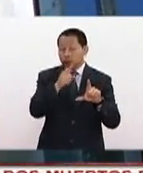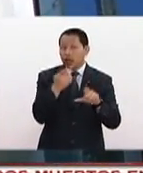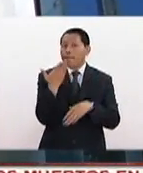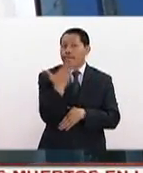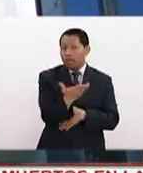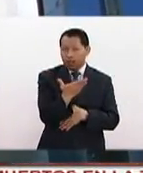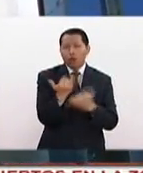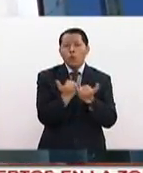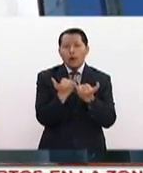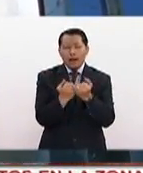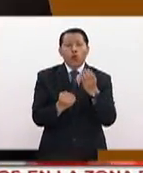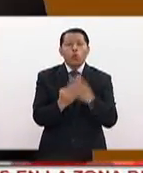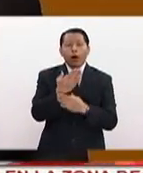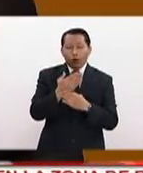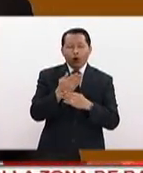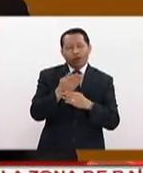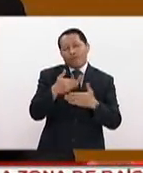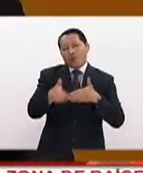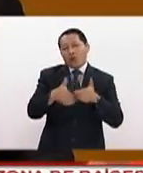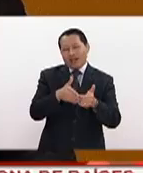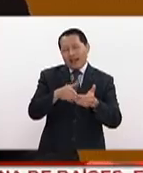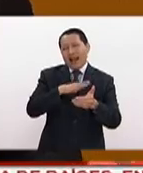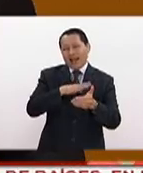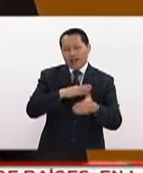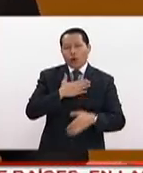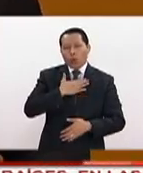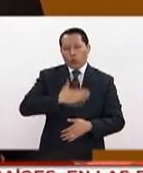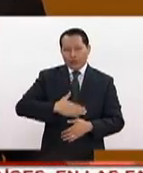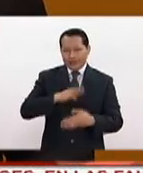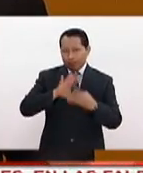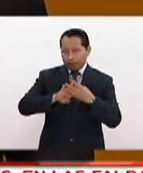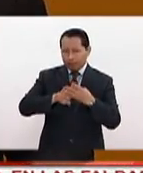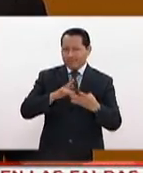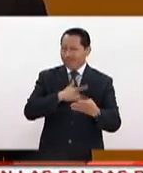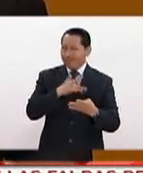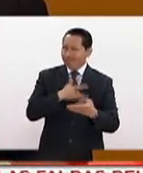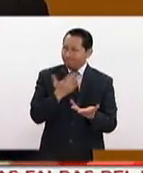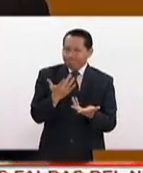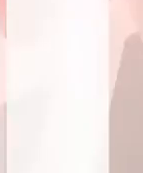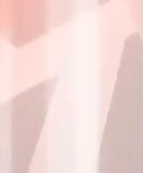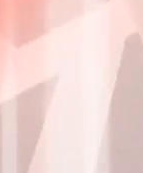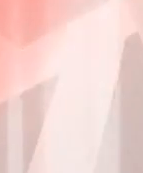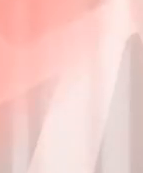se modifique el nuevo sistema de justicia penal, mismo que les genera una sensación de impunidad.